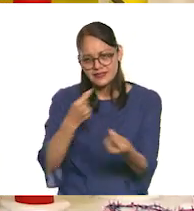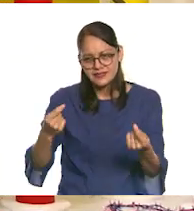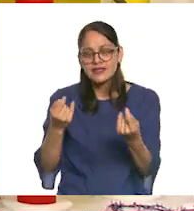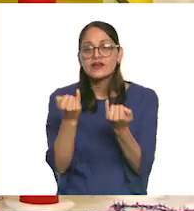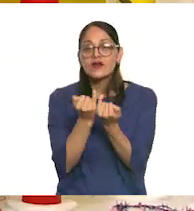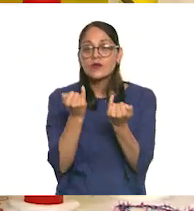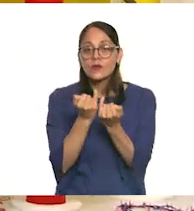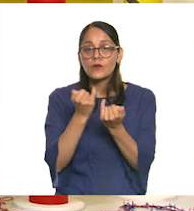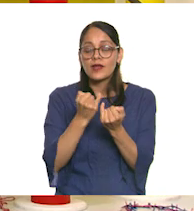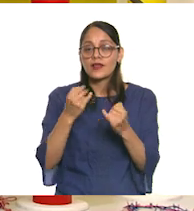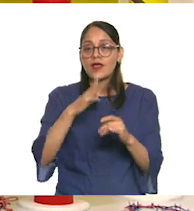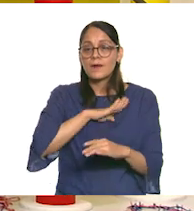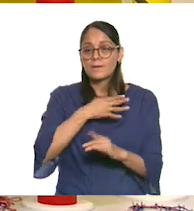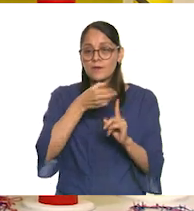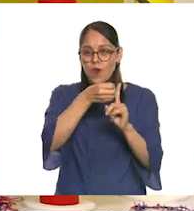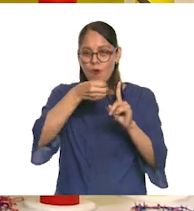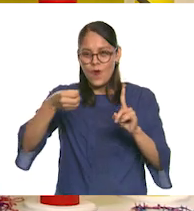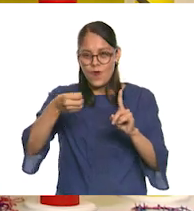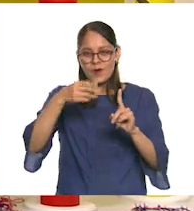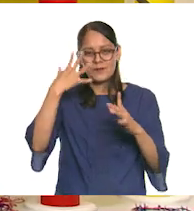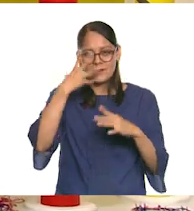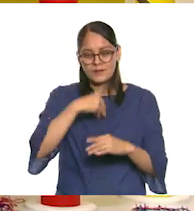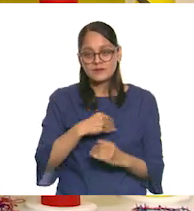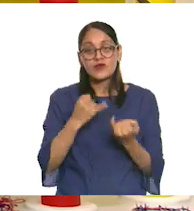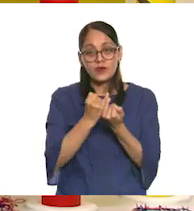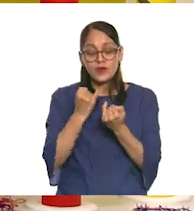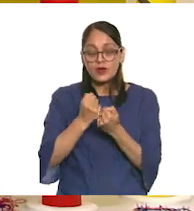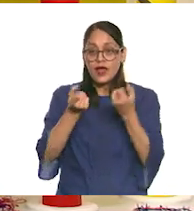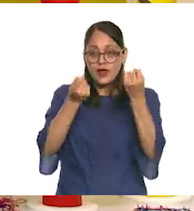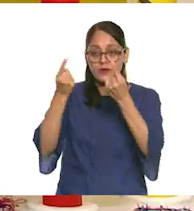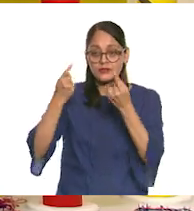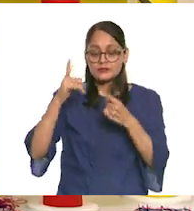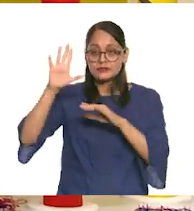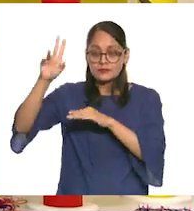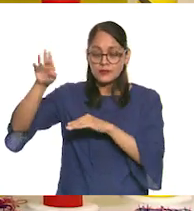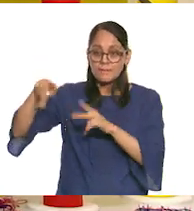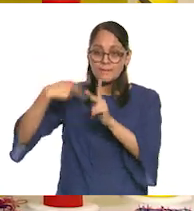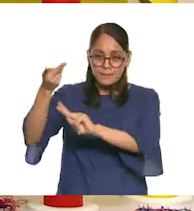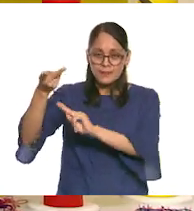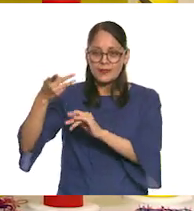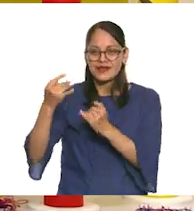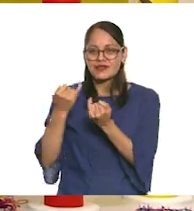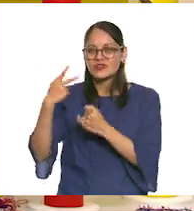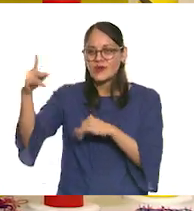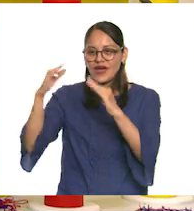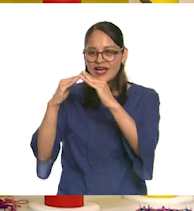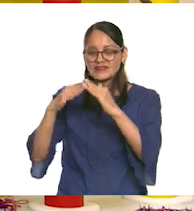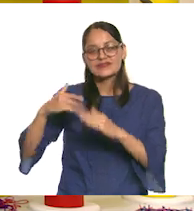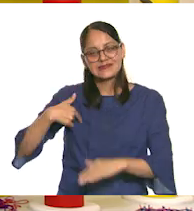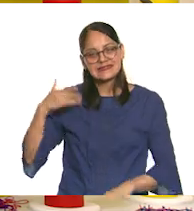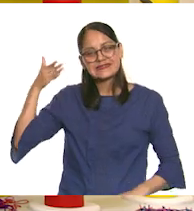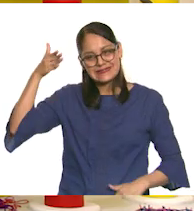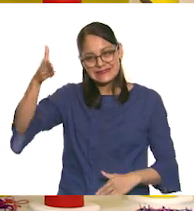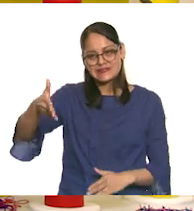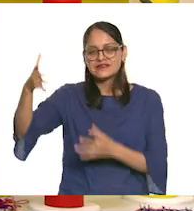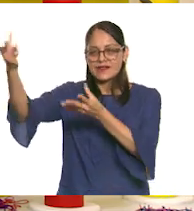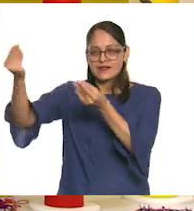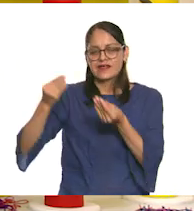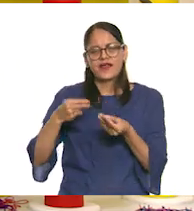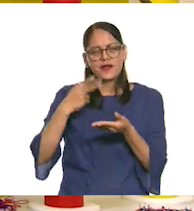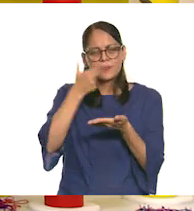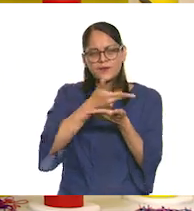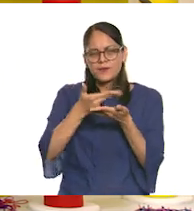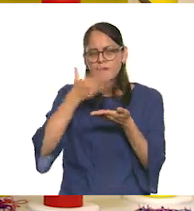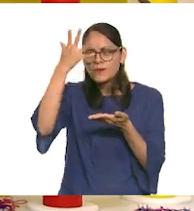enviaron frases. Y bueno, los otros que fui a recoger personalmente a sus casas. Y están muy bonitos los